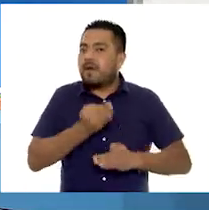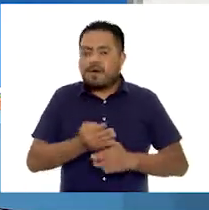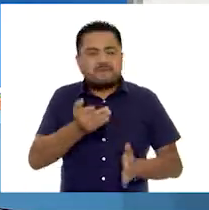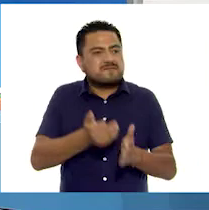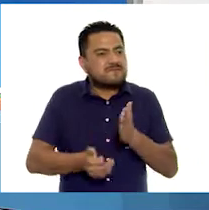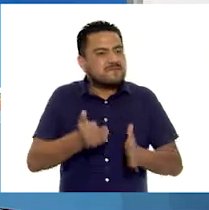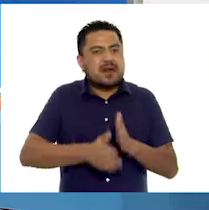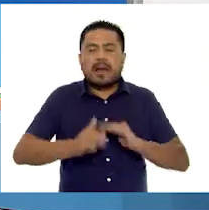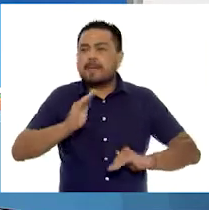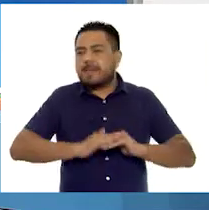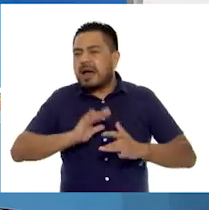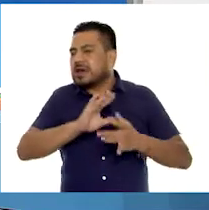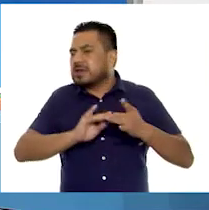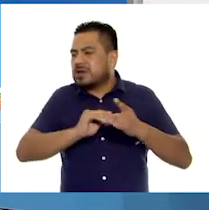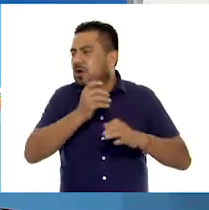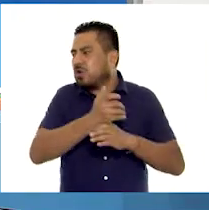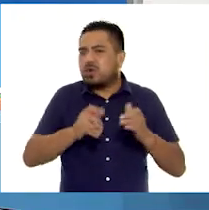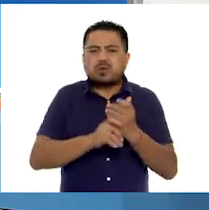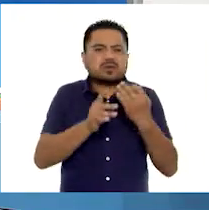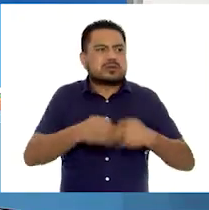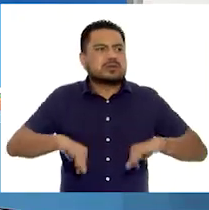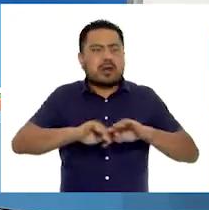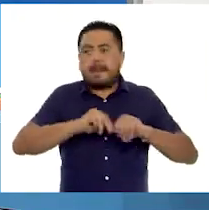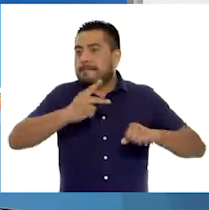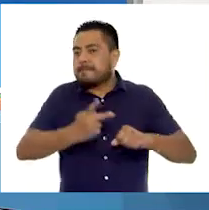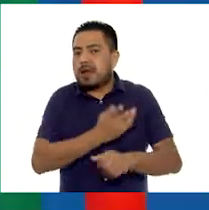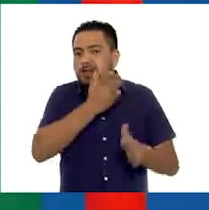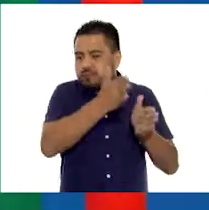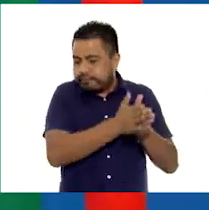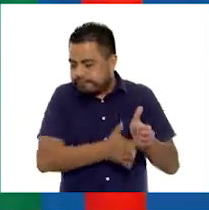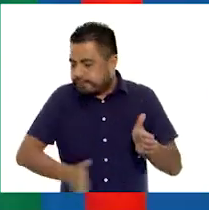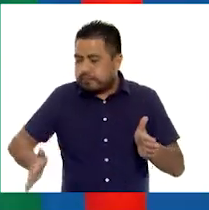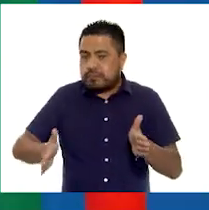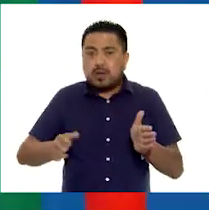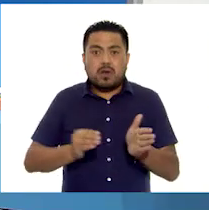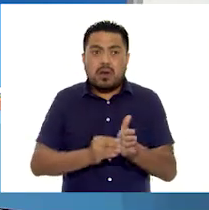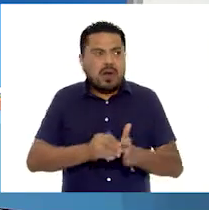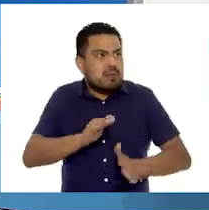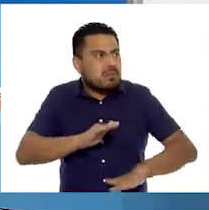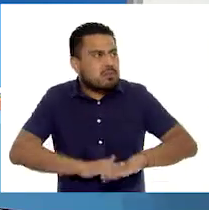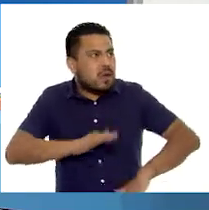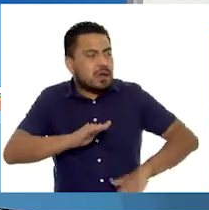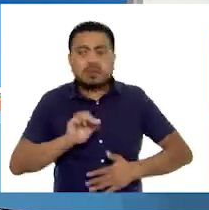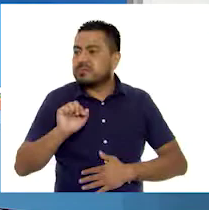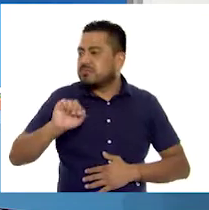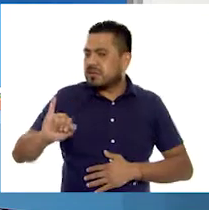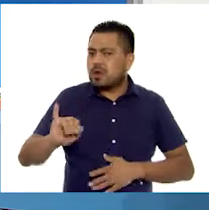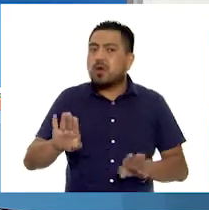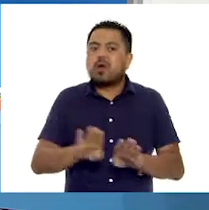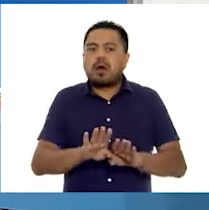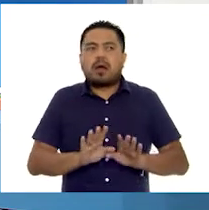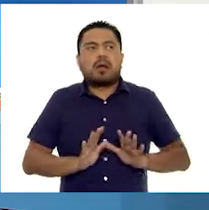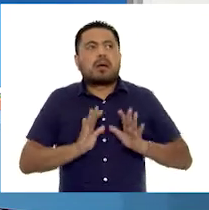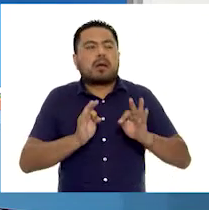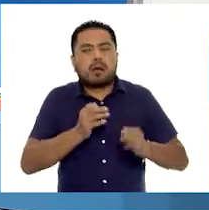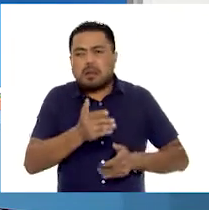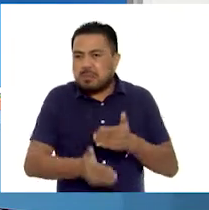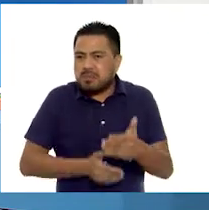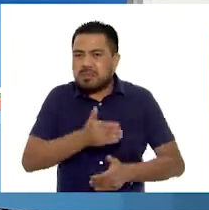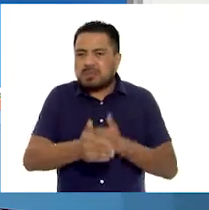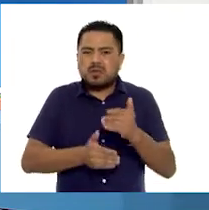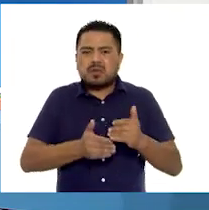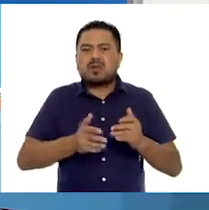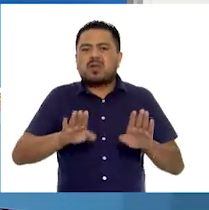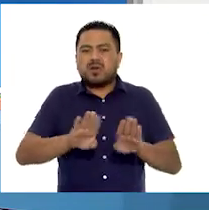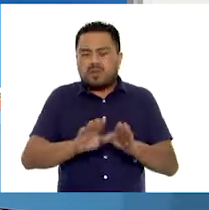faltan explicar otras cosas importantes que sucedieron en este periodo todavía más si como consecuencia y la neutralización y de